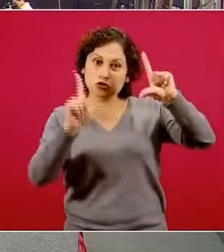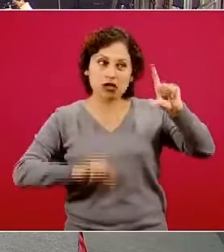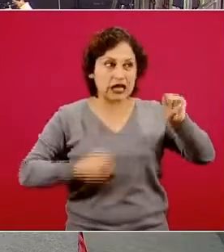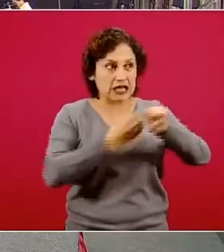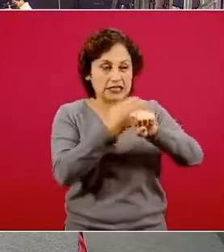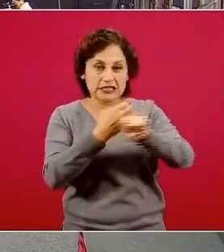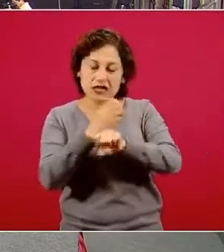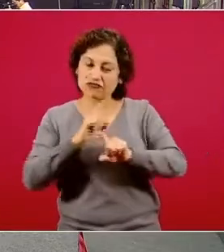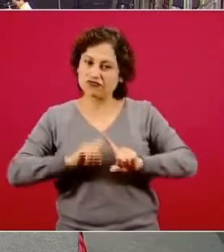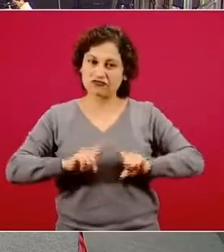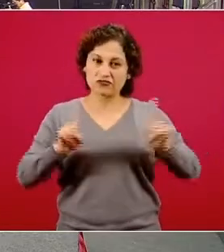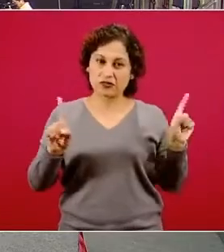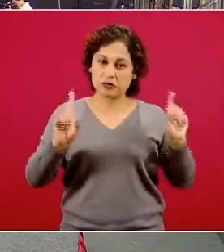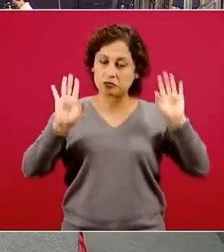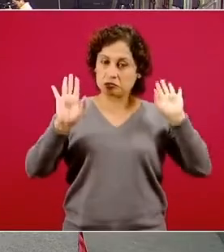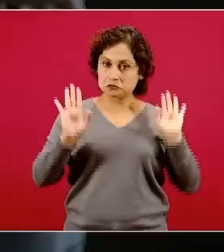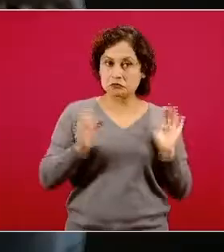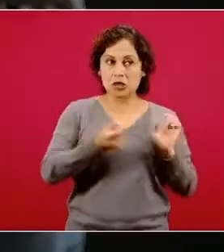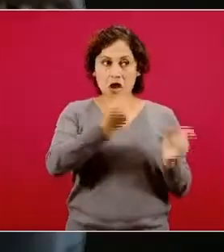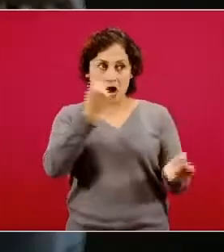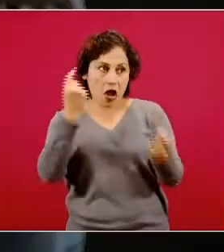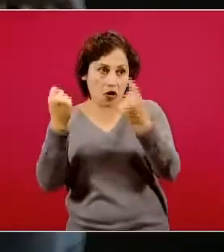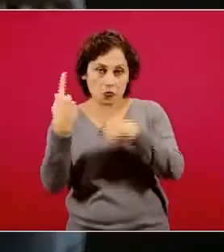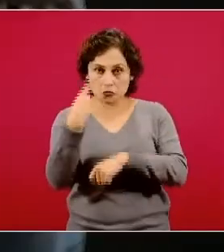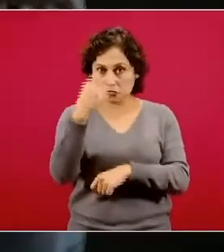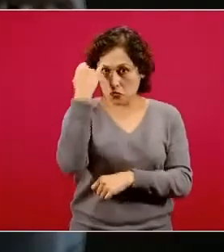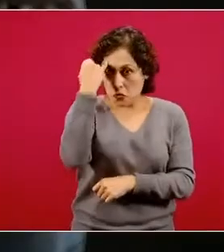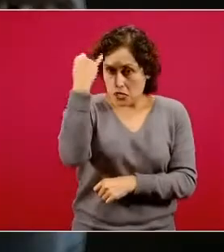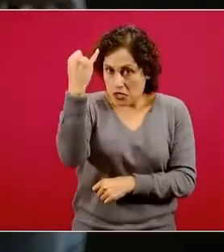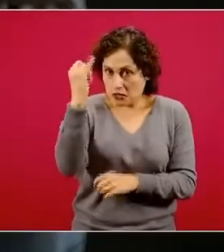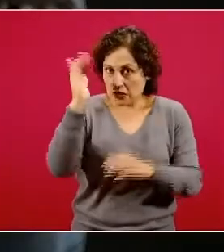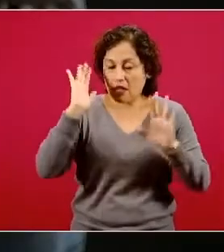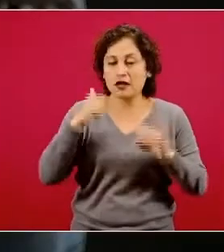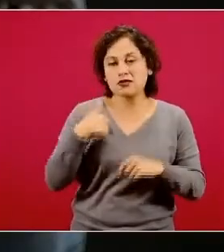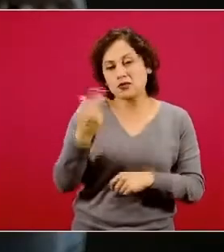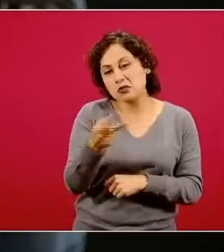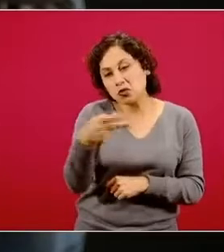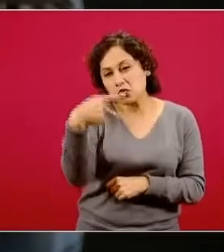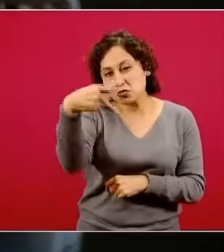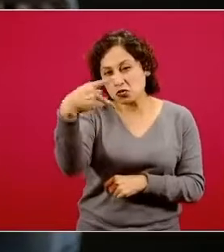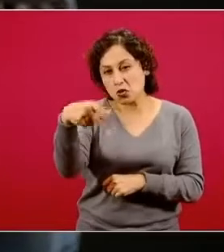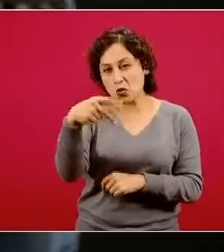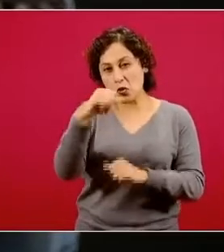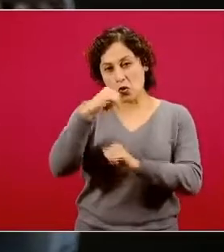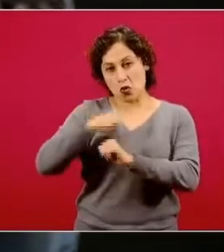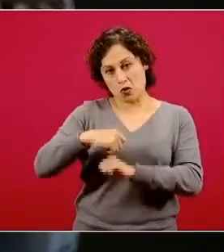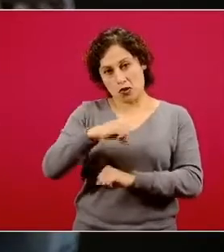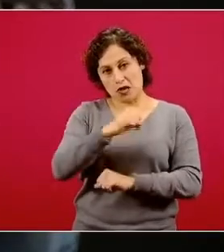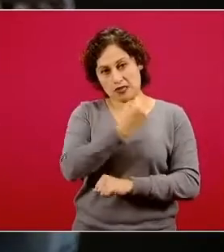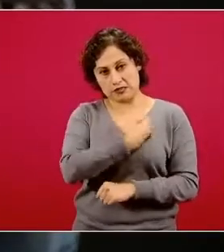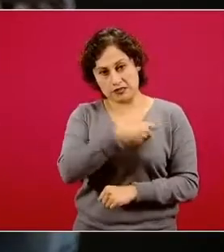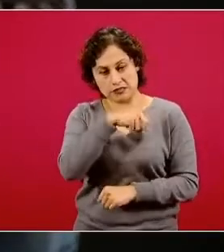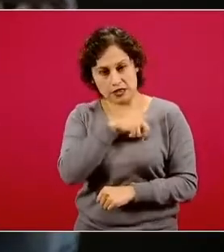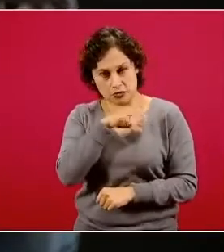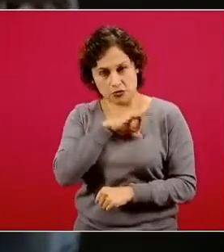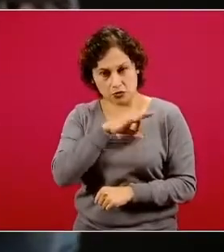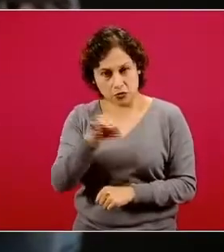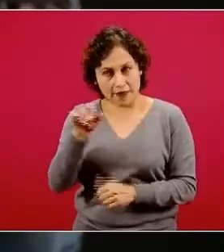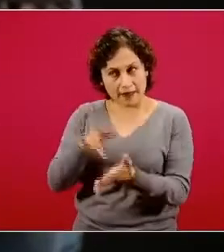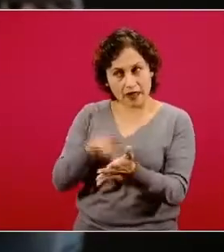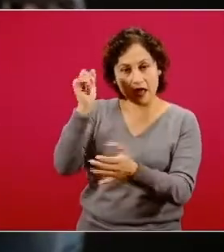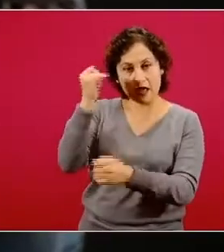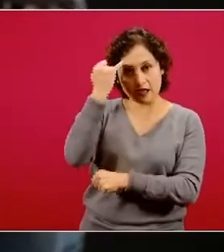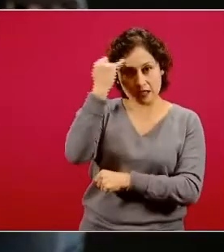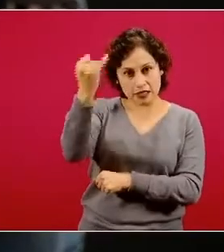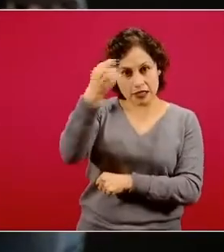habría como alguna manera de recogerlas y de apropiarse de ellas para brindar un servicio mucho más amplio que llegue a la gente. Lo pregunto